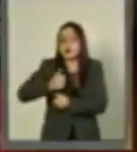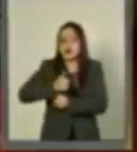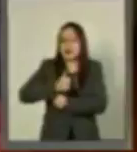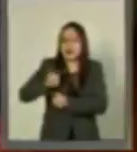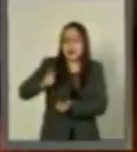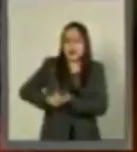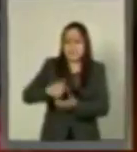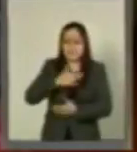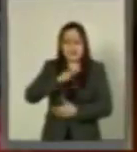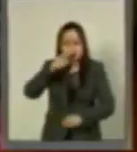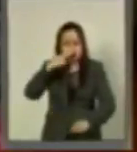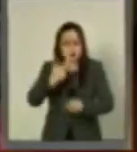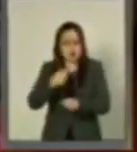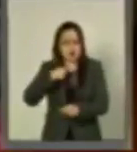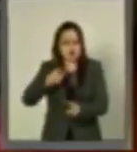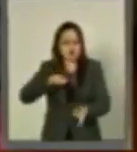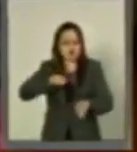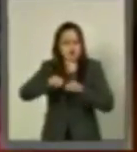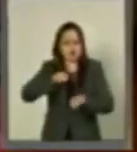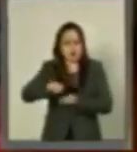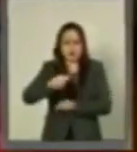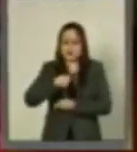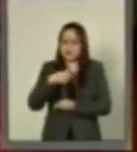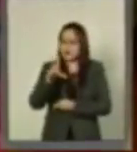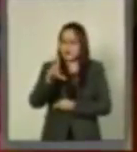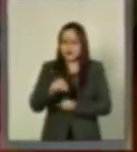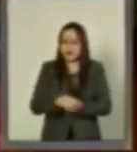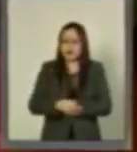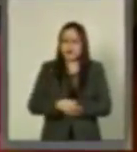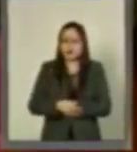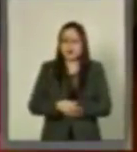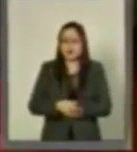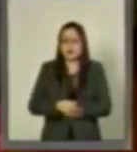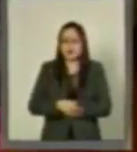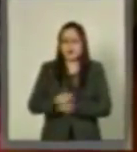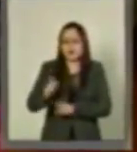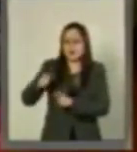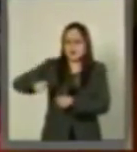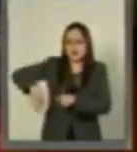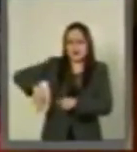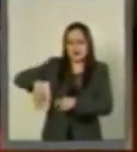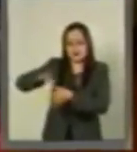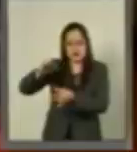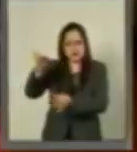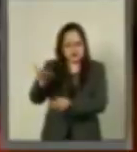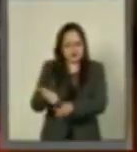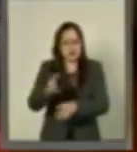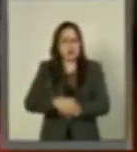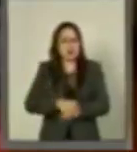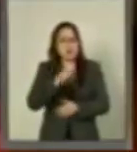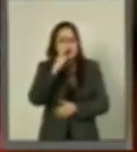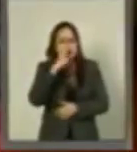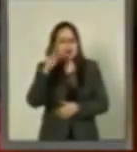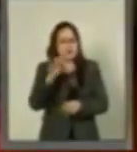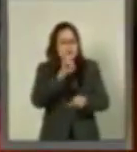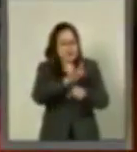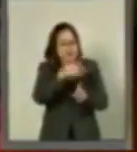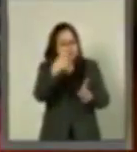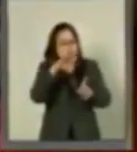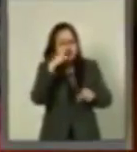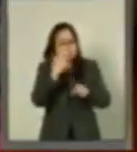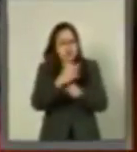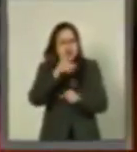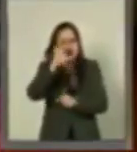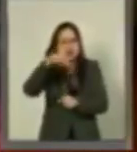están bajo mi mando o encomienda, lo acaba de señalar. No, está la Policía Federal, está la